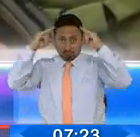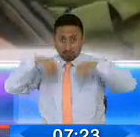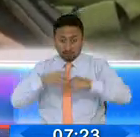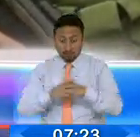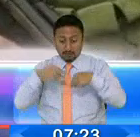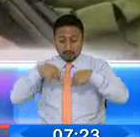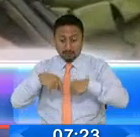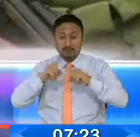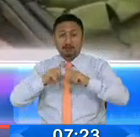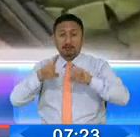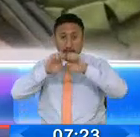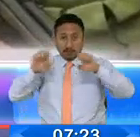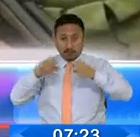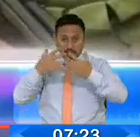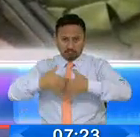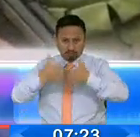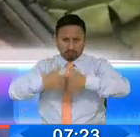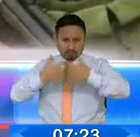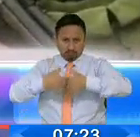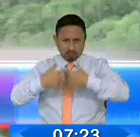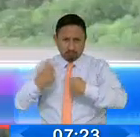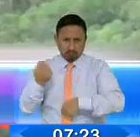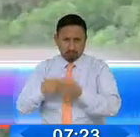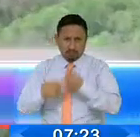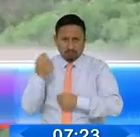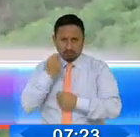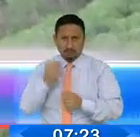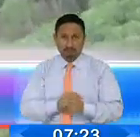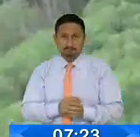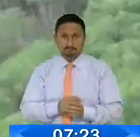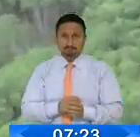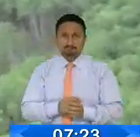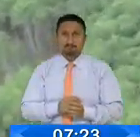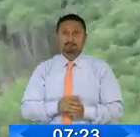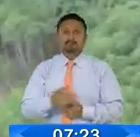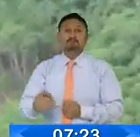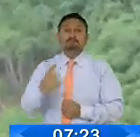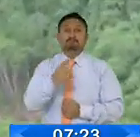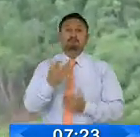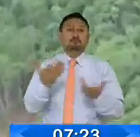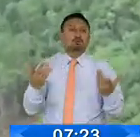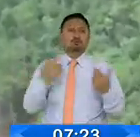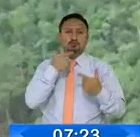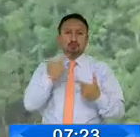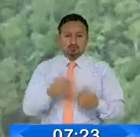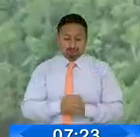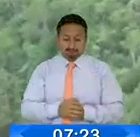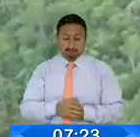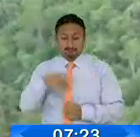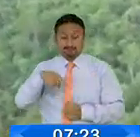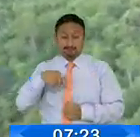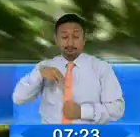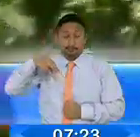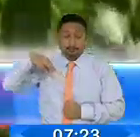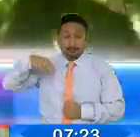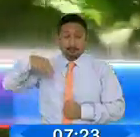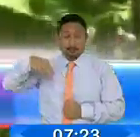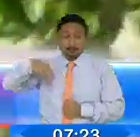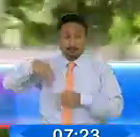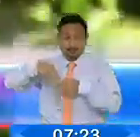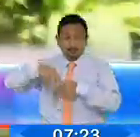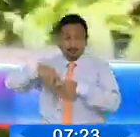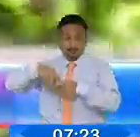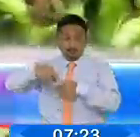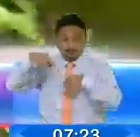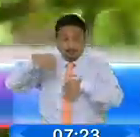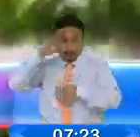para diferentes empresas dedicadas al narcotráfico. La localización del laboratorio clandestino la realizó una patrulla militar que, cumpliendo la misión de